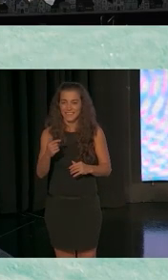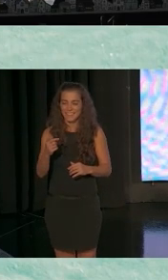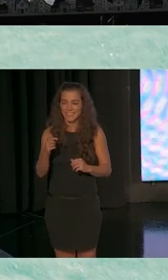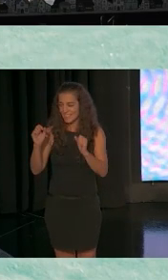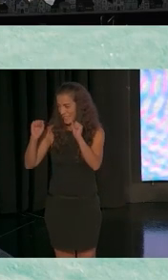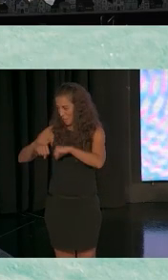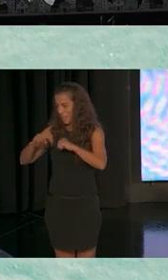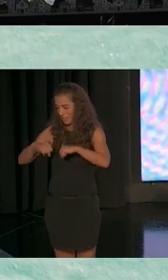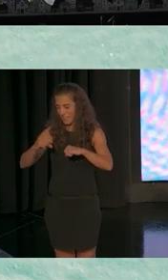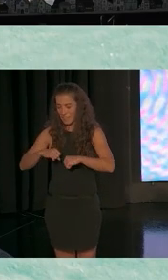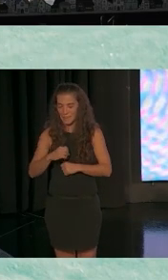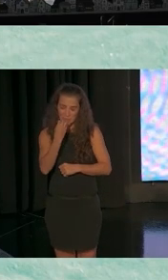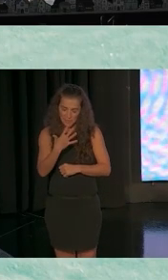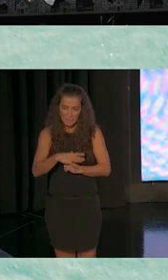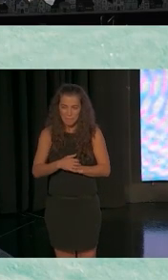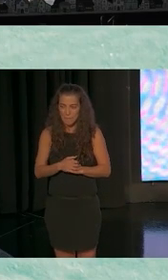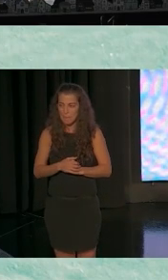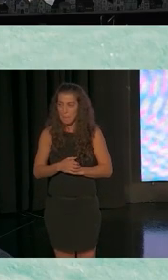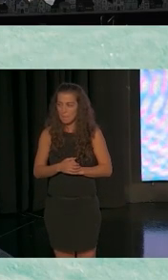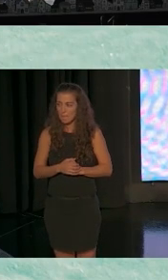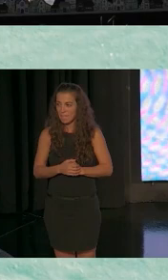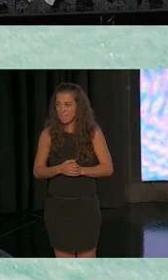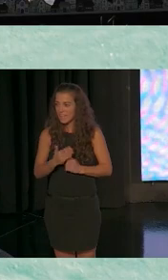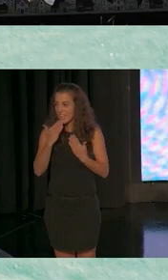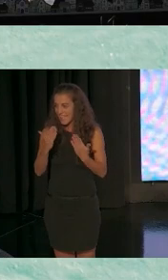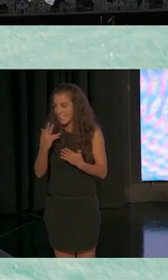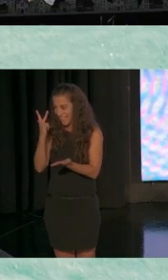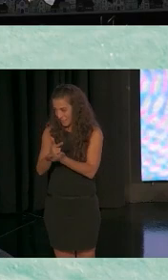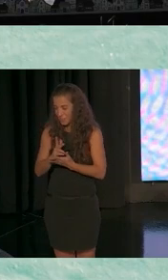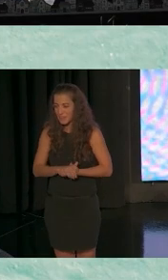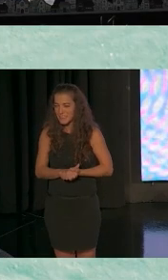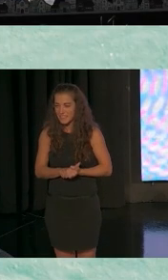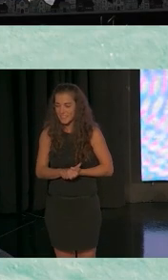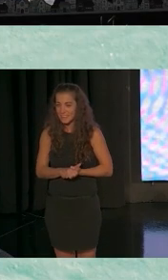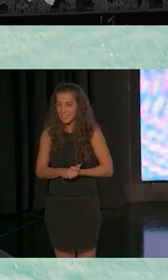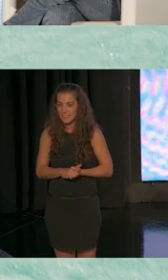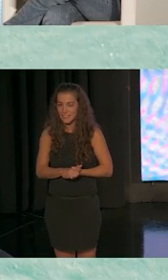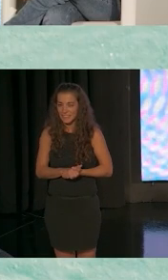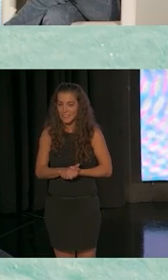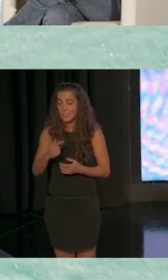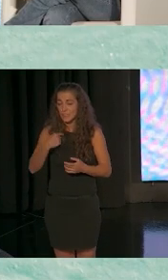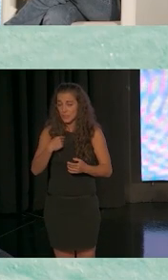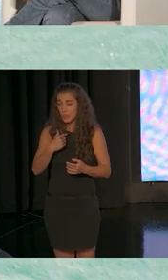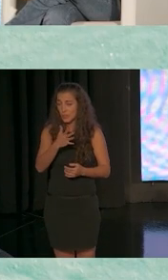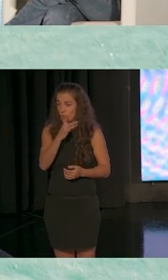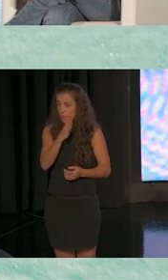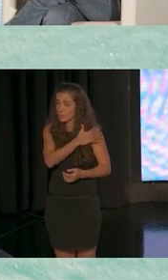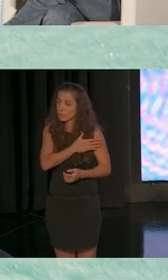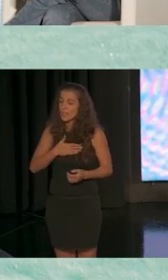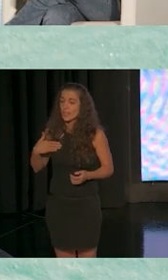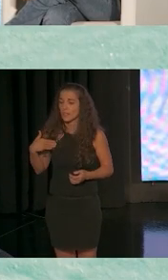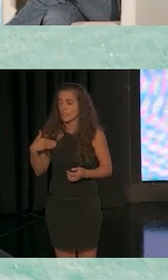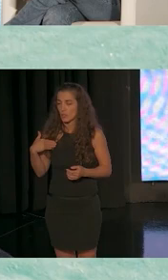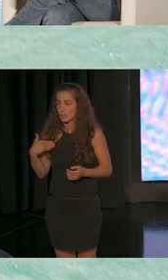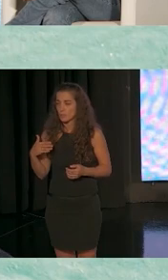vale vale Bueno gracias otra vez mi intención ahora es intentar